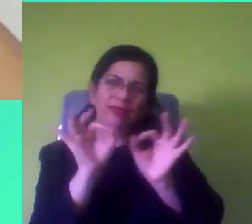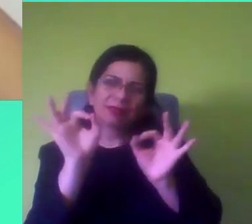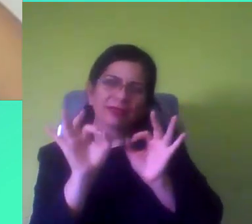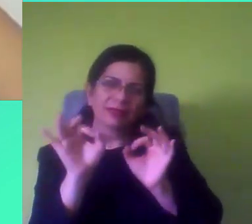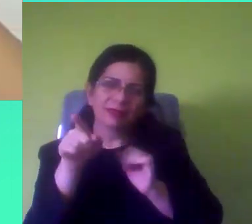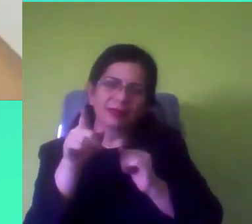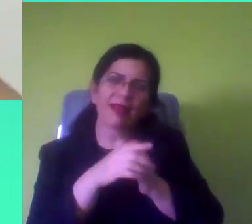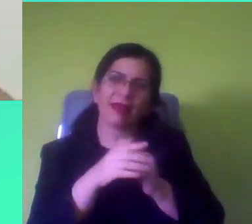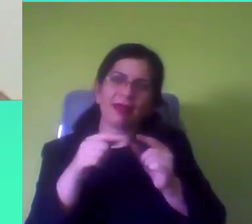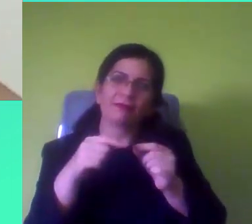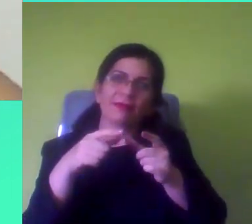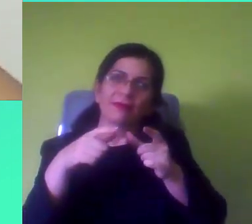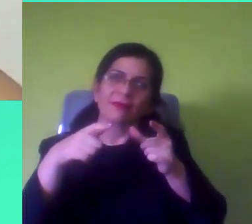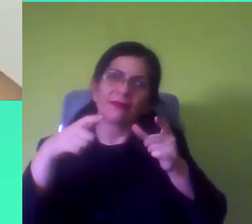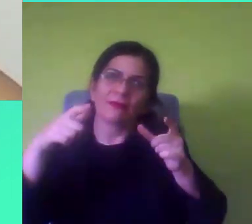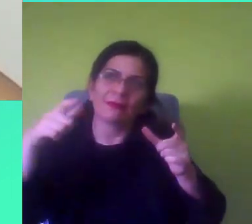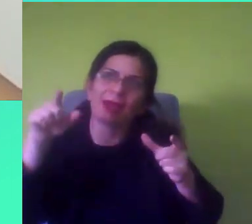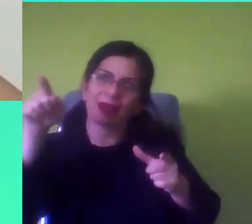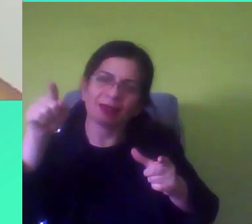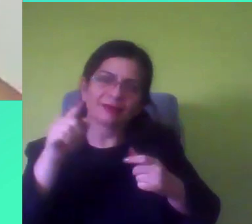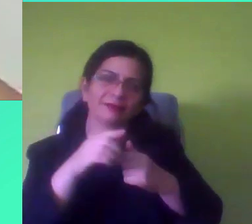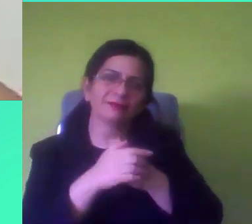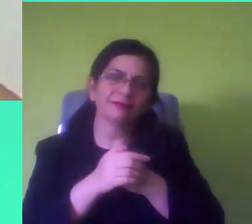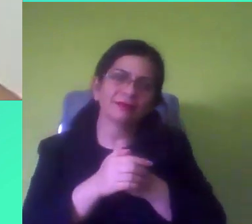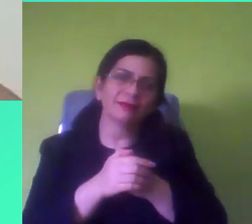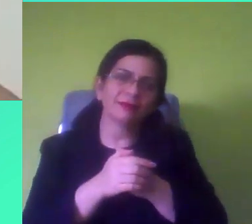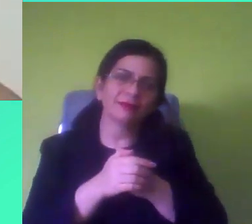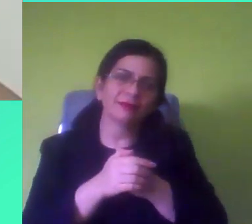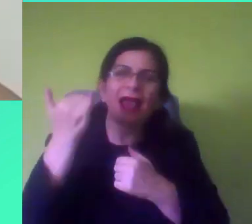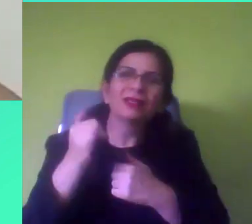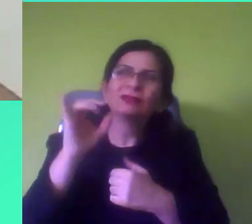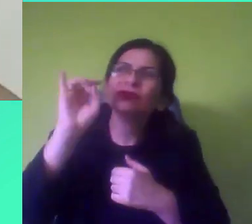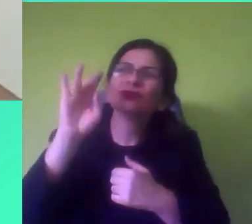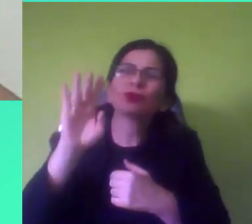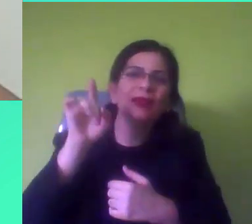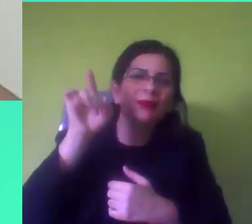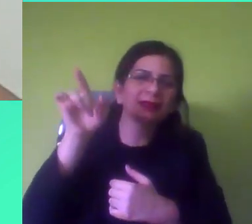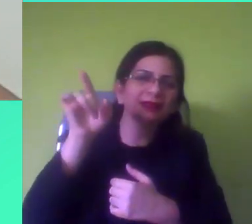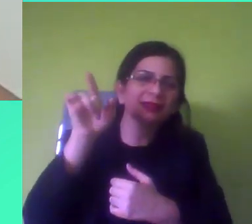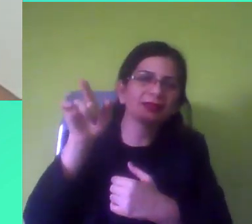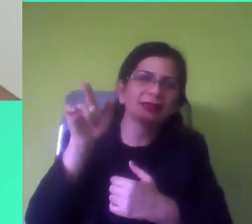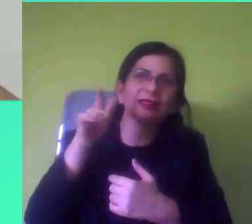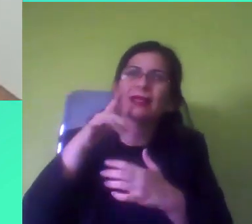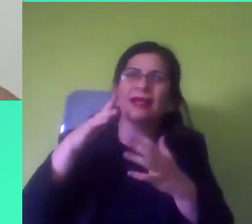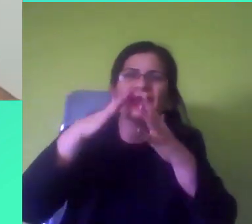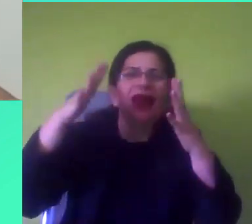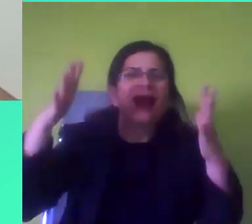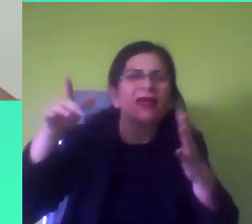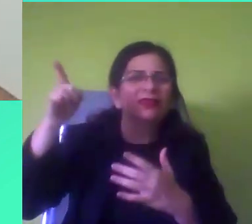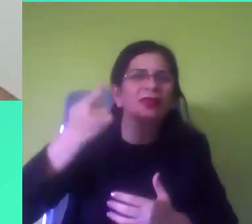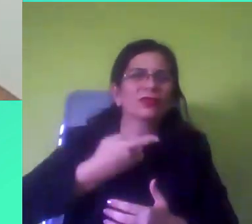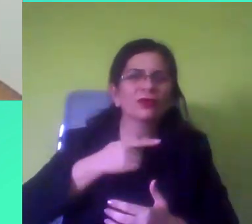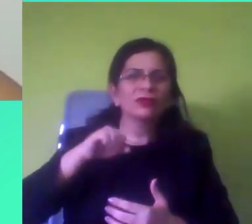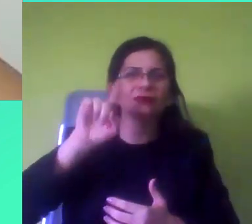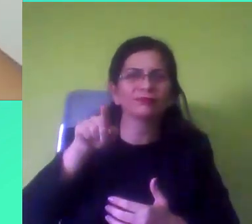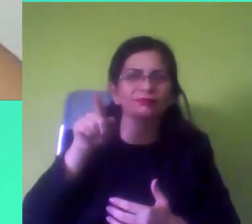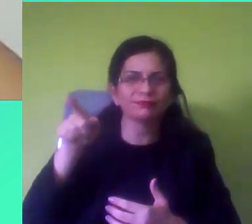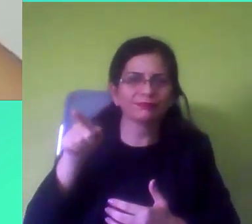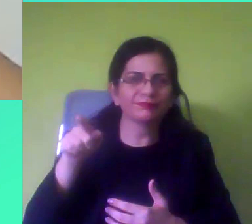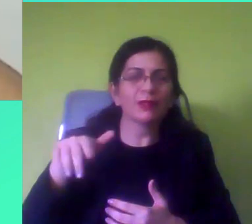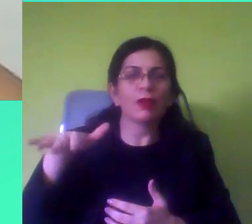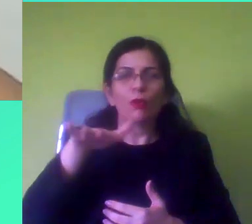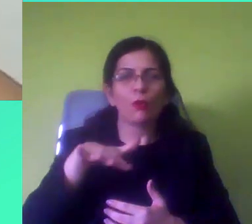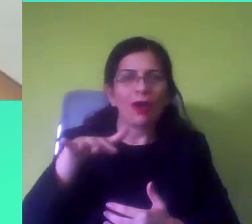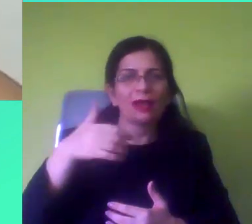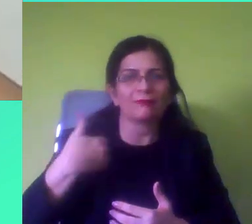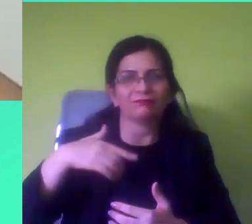son 1000 kilómetros cuadrados, solamente encontramos glaciares de tan tamaño tan grande en la zona